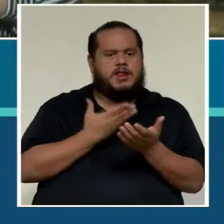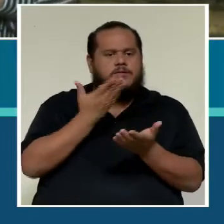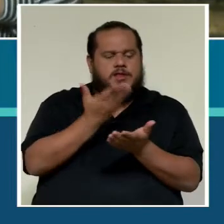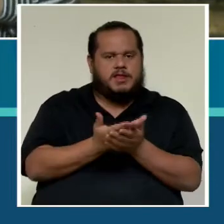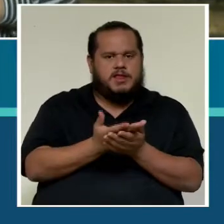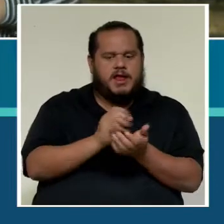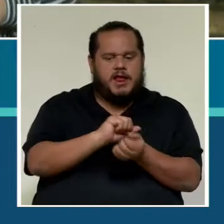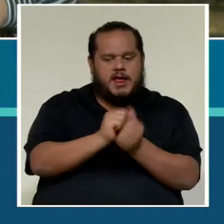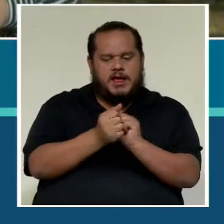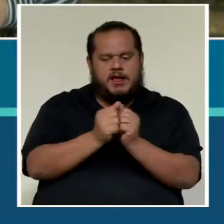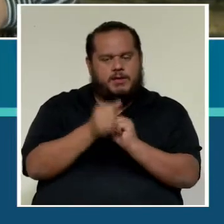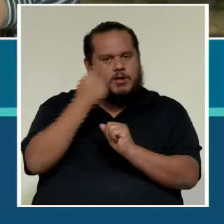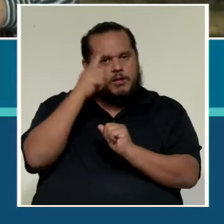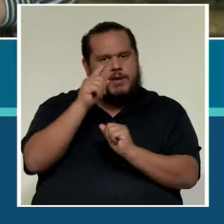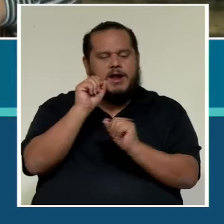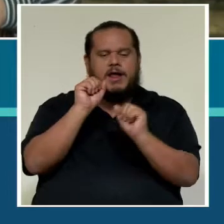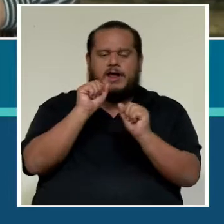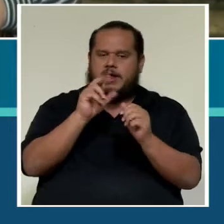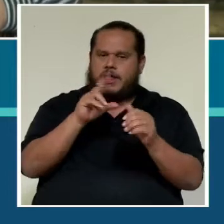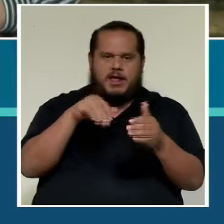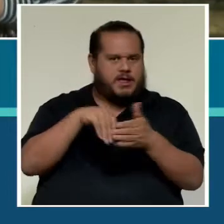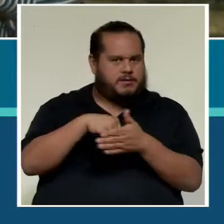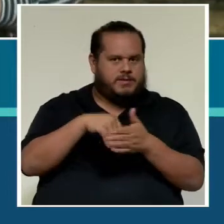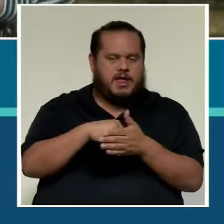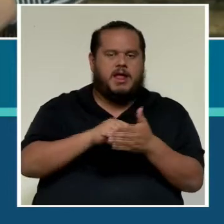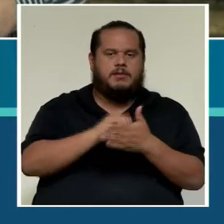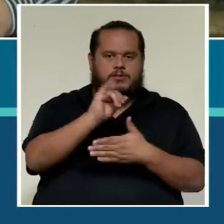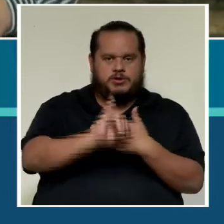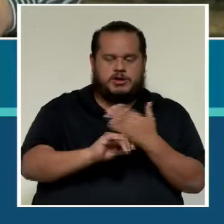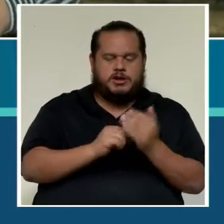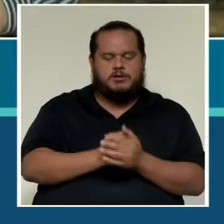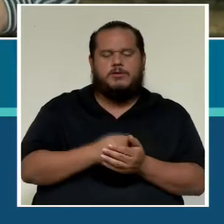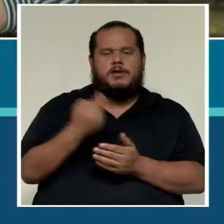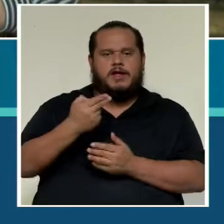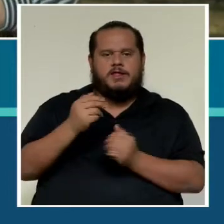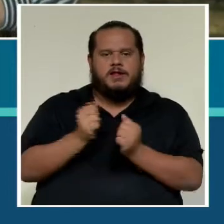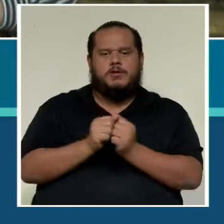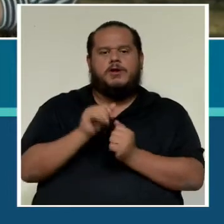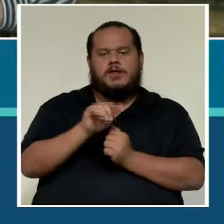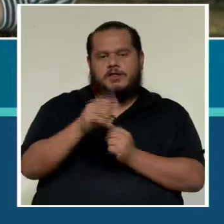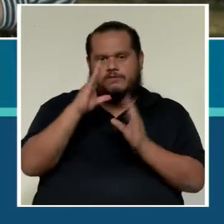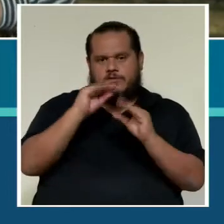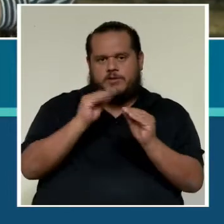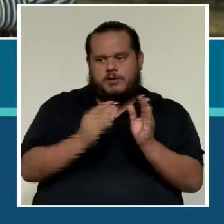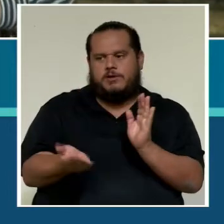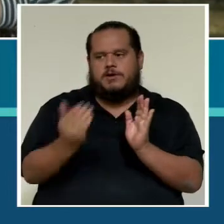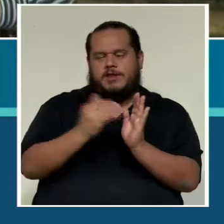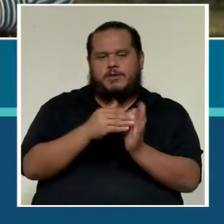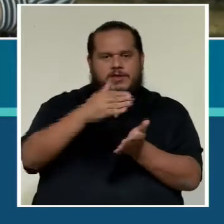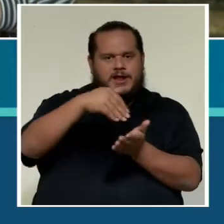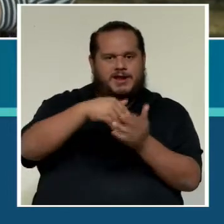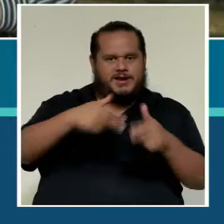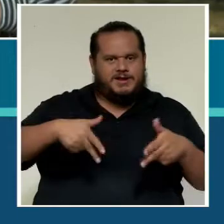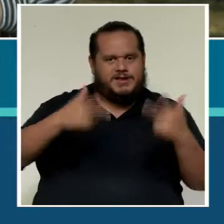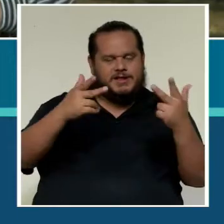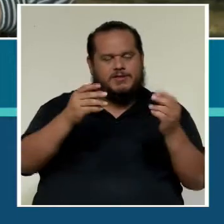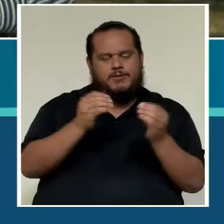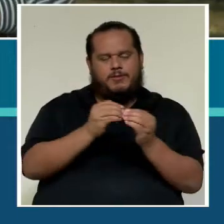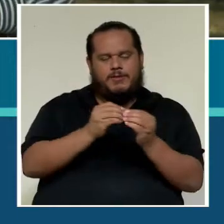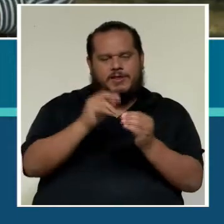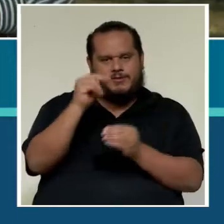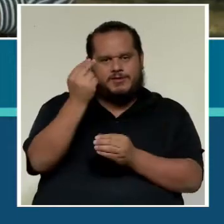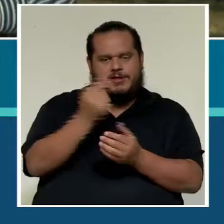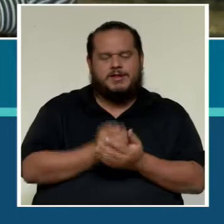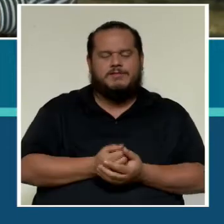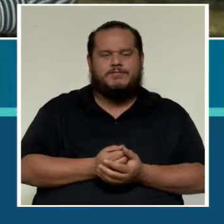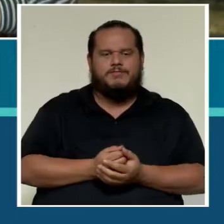mociones para poder entrabar el proyecto. Eisel, con esta información vamos a regresar con usted, que tiene más en el set principal de 13 Costa Rica